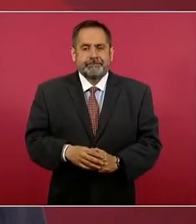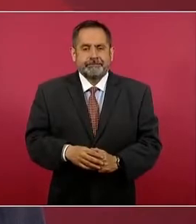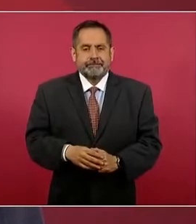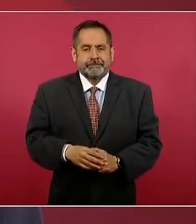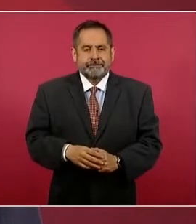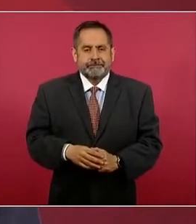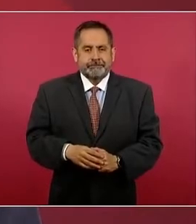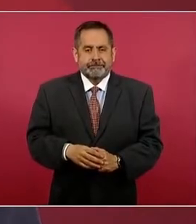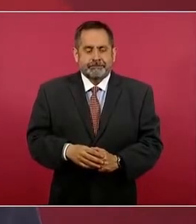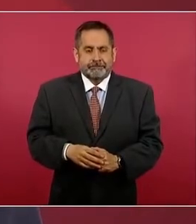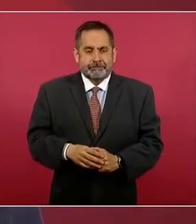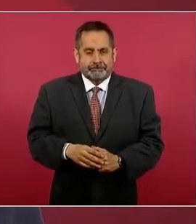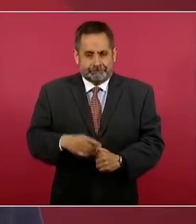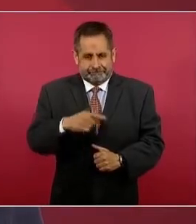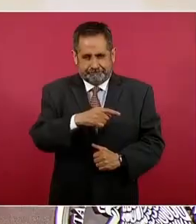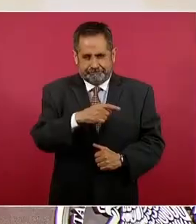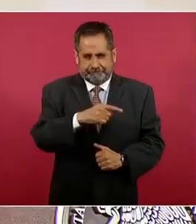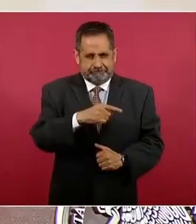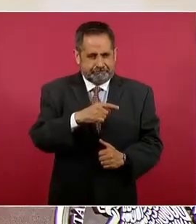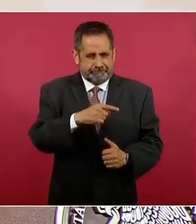Que pienso no les ayuda,